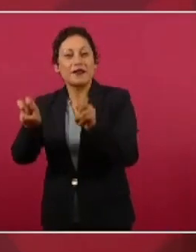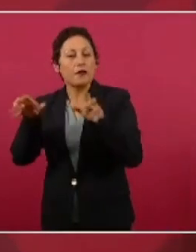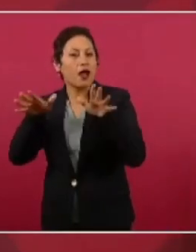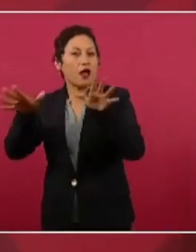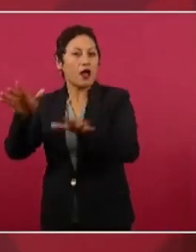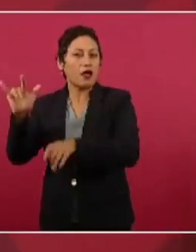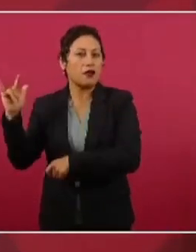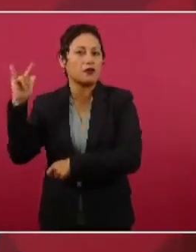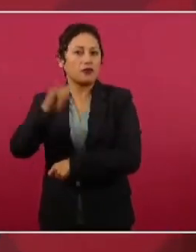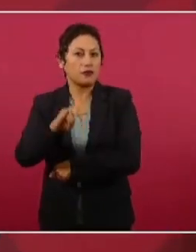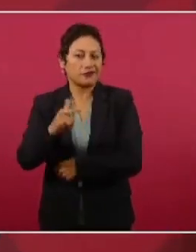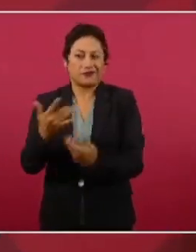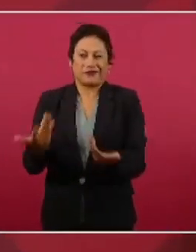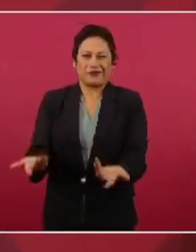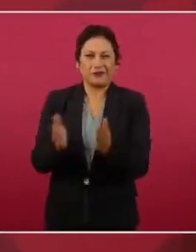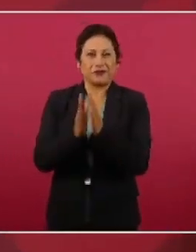estimado